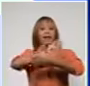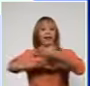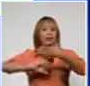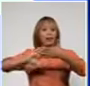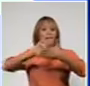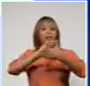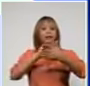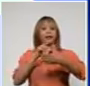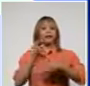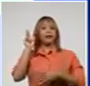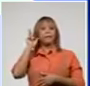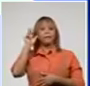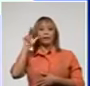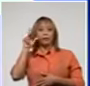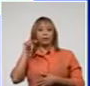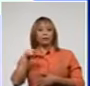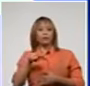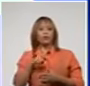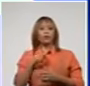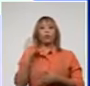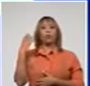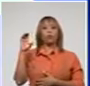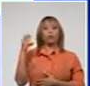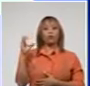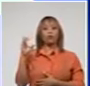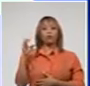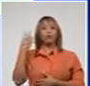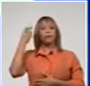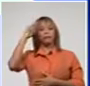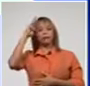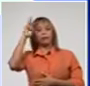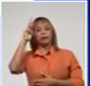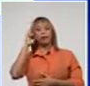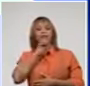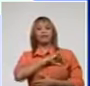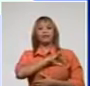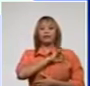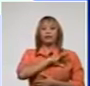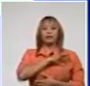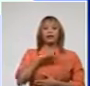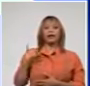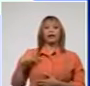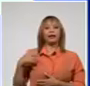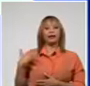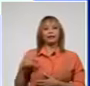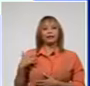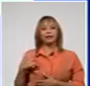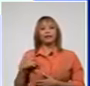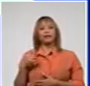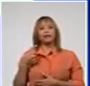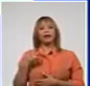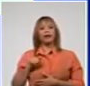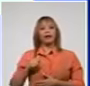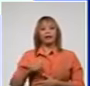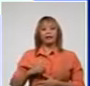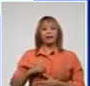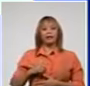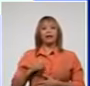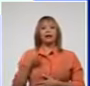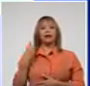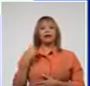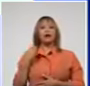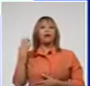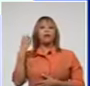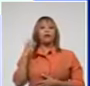Perú, Colombia, México, Chile, Argentina, Canadá, Bolivia y